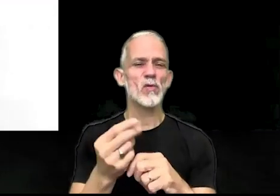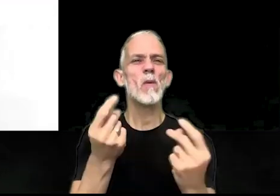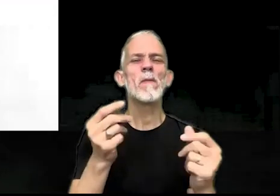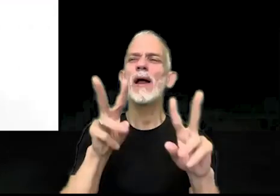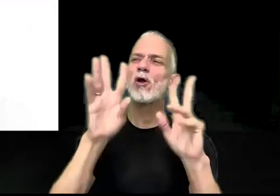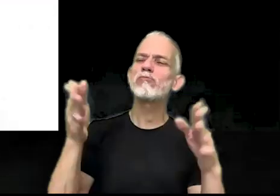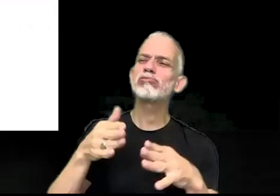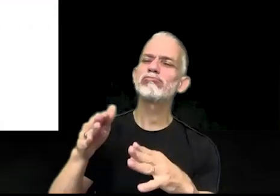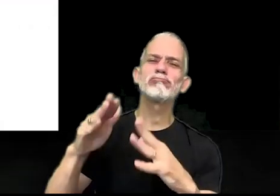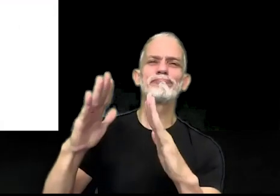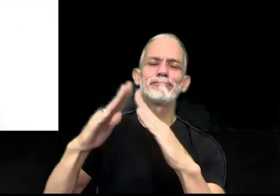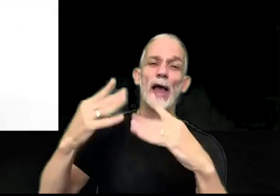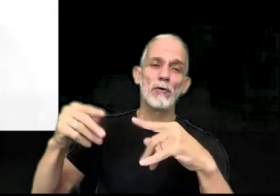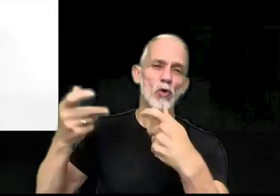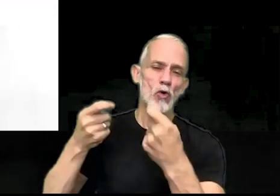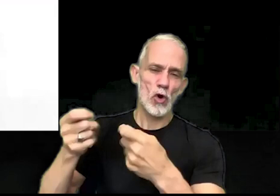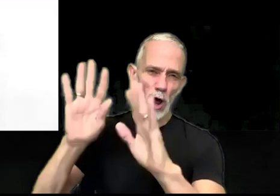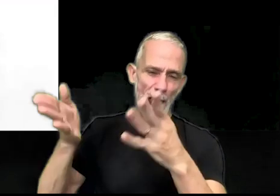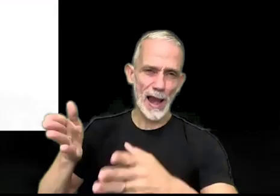locativo de un inmueble.